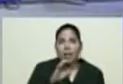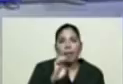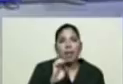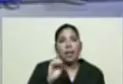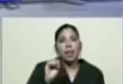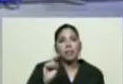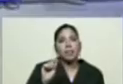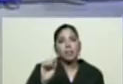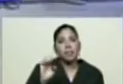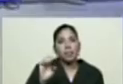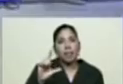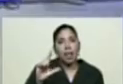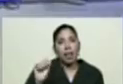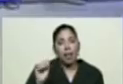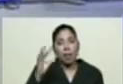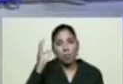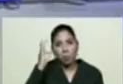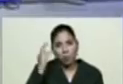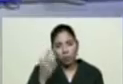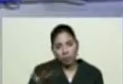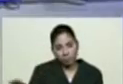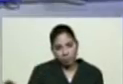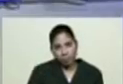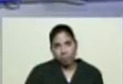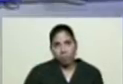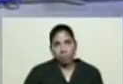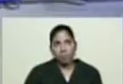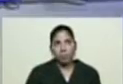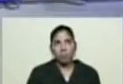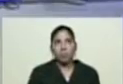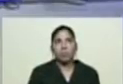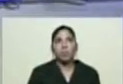Venezuela como siempre, a esta patria que te quiere tanto.